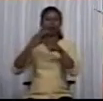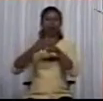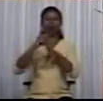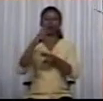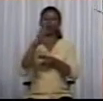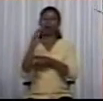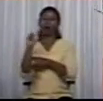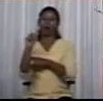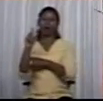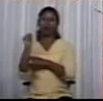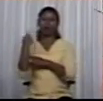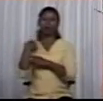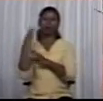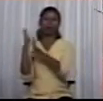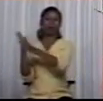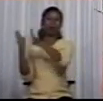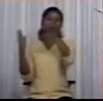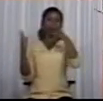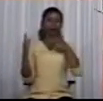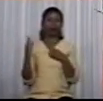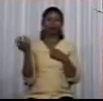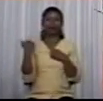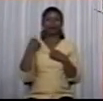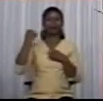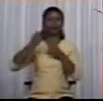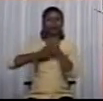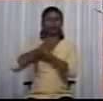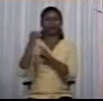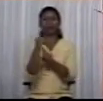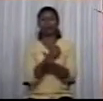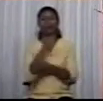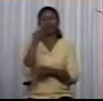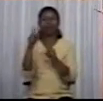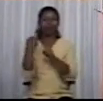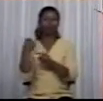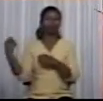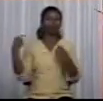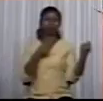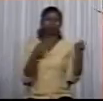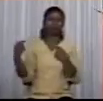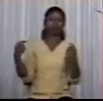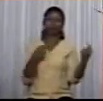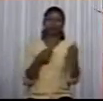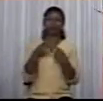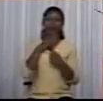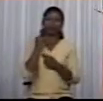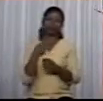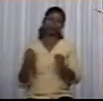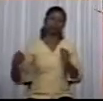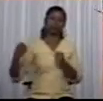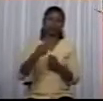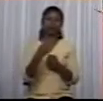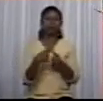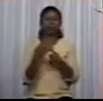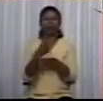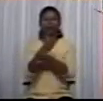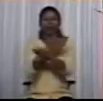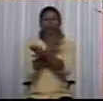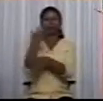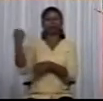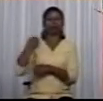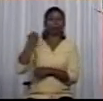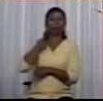me puso roncador. Yo sí que pasé, llevé golpes. De repente me acomodaba con el mío, con los más bobos. Pero más era lo que me